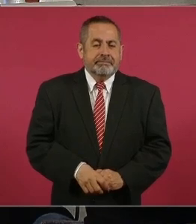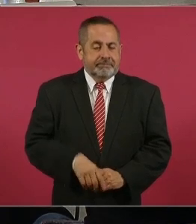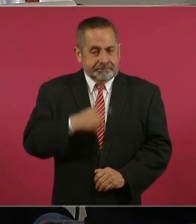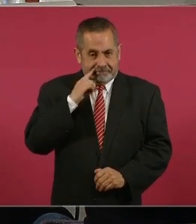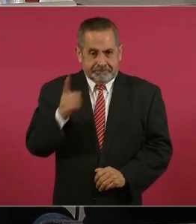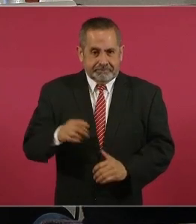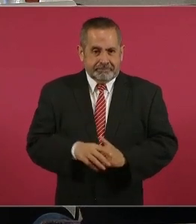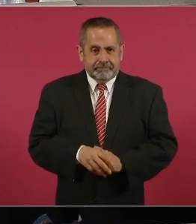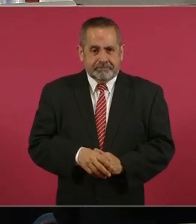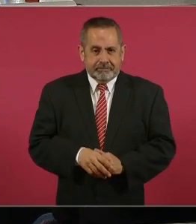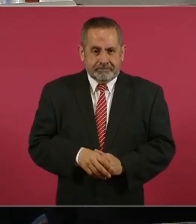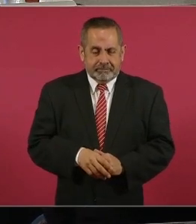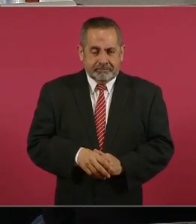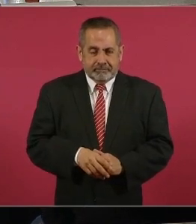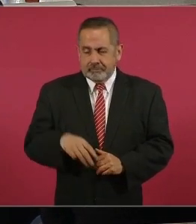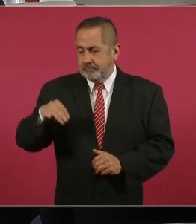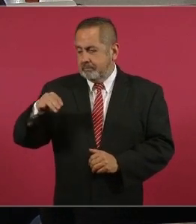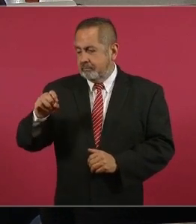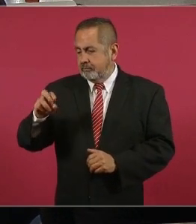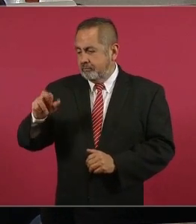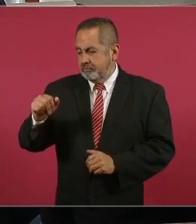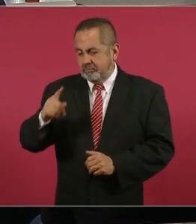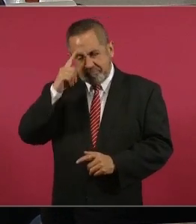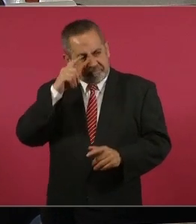Mira, abandona Morena a Samuel.